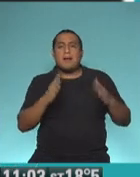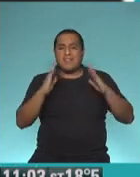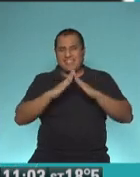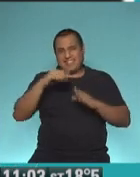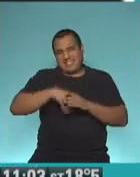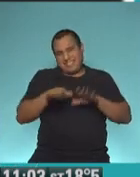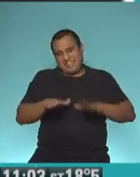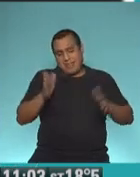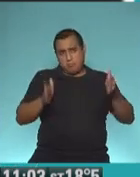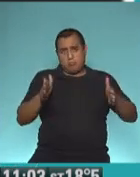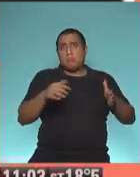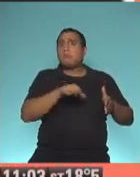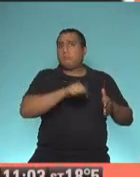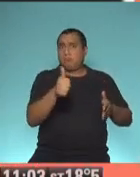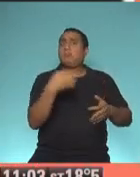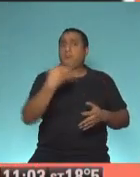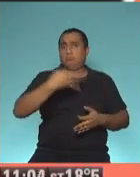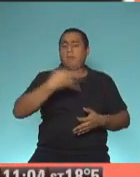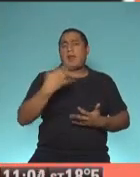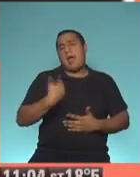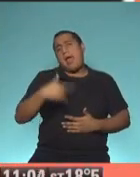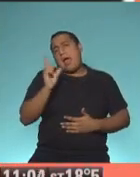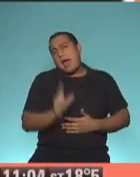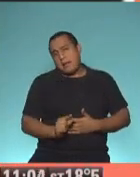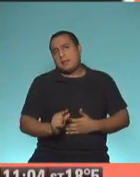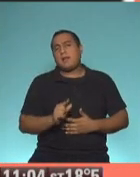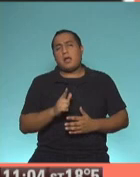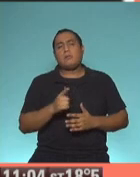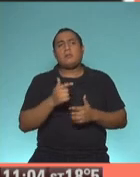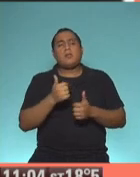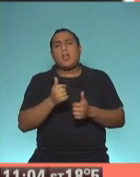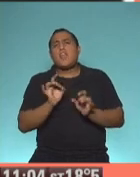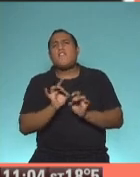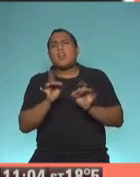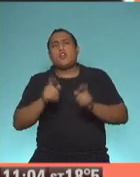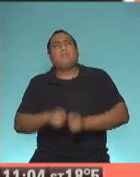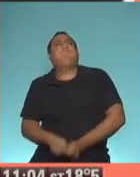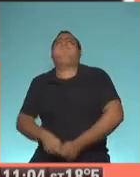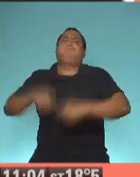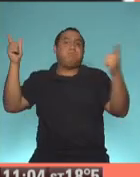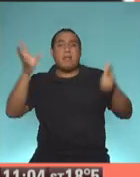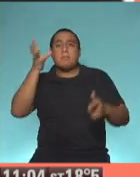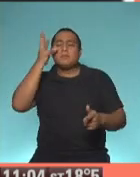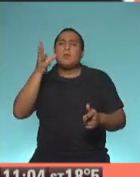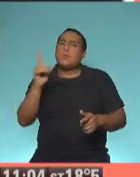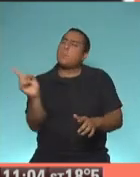muy exitoso. La Argentina mantiene probablemente los niveles de infección y seguro los niveles de